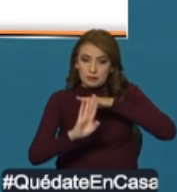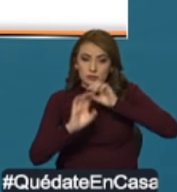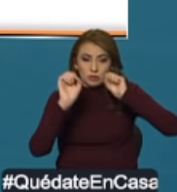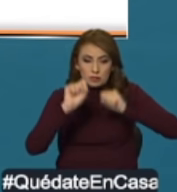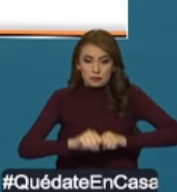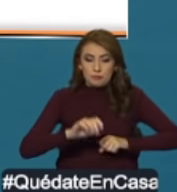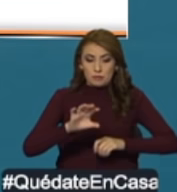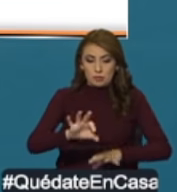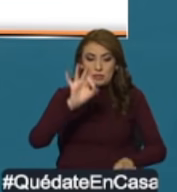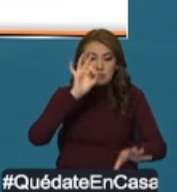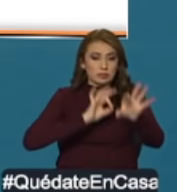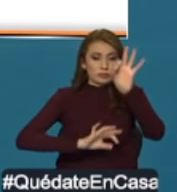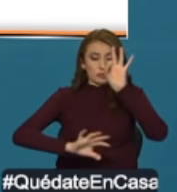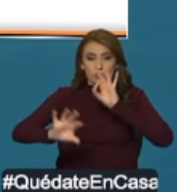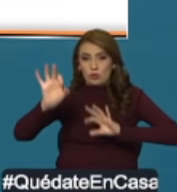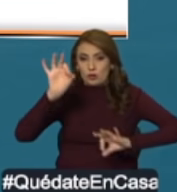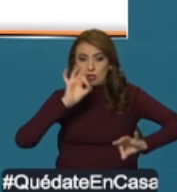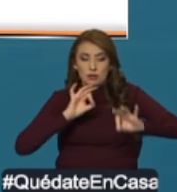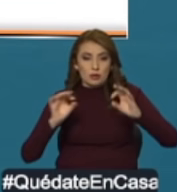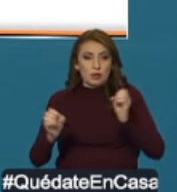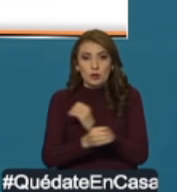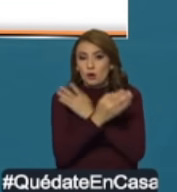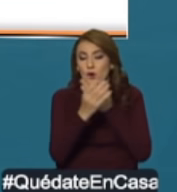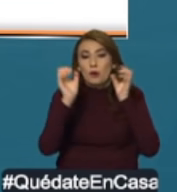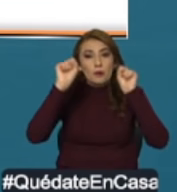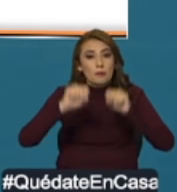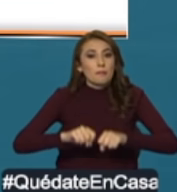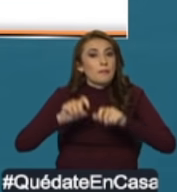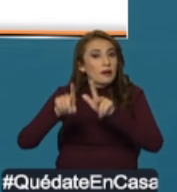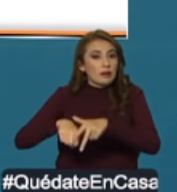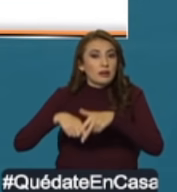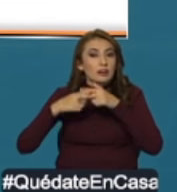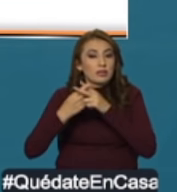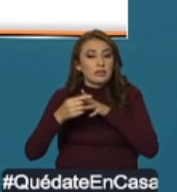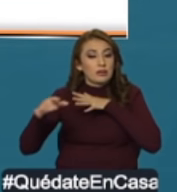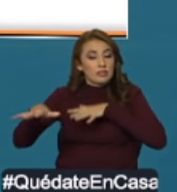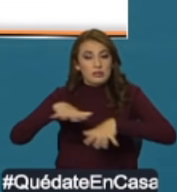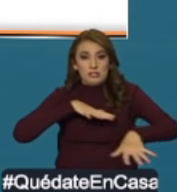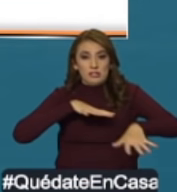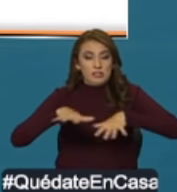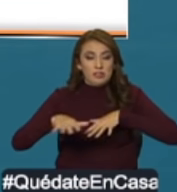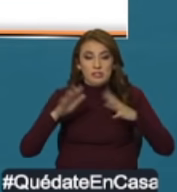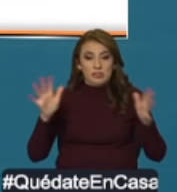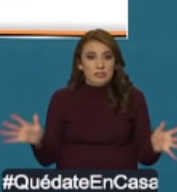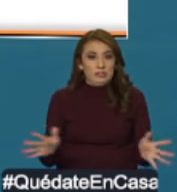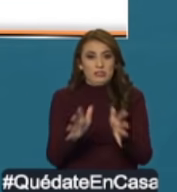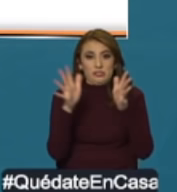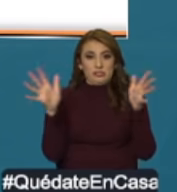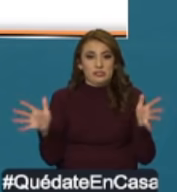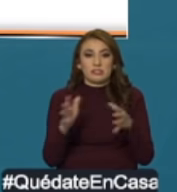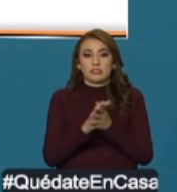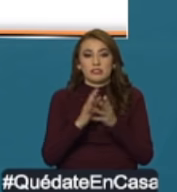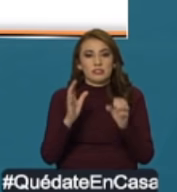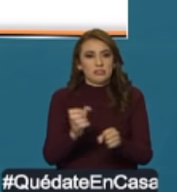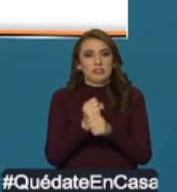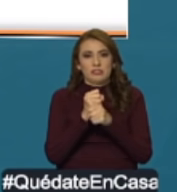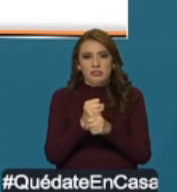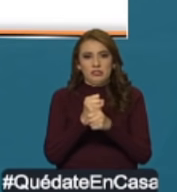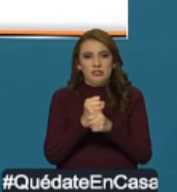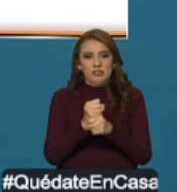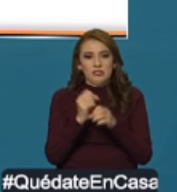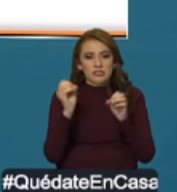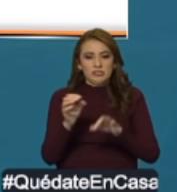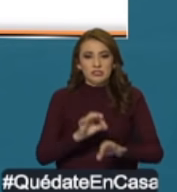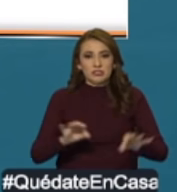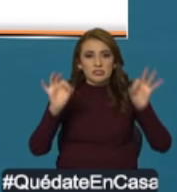cantones, parroquias o barrios que pueden reiniciar actividades con alguna seguridad o con la máxima